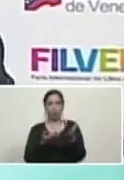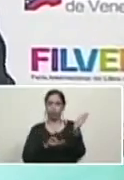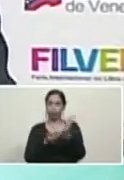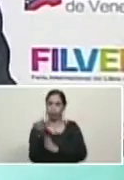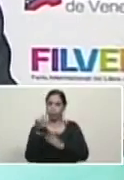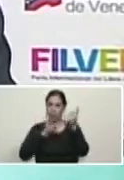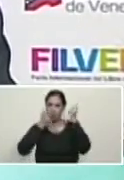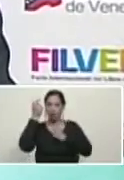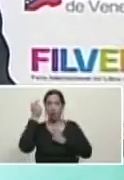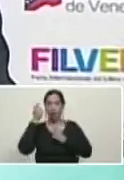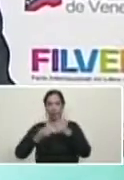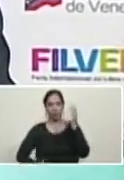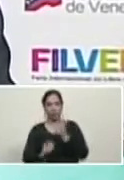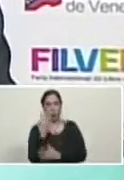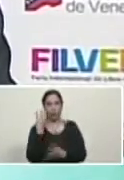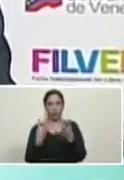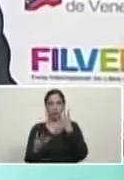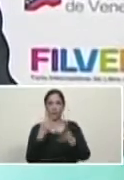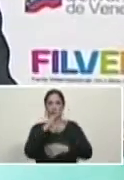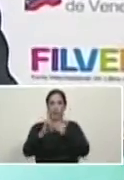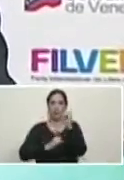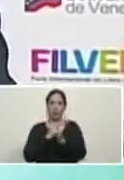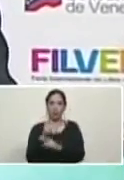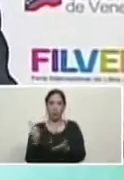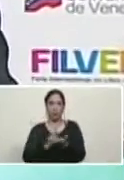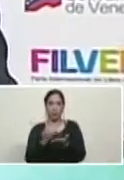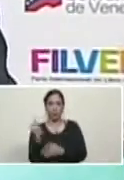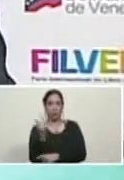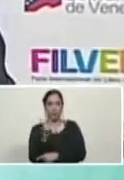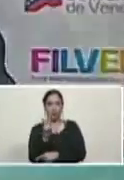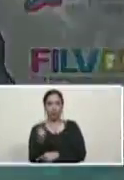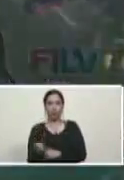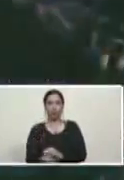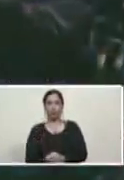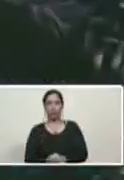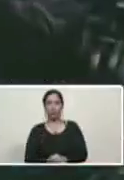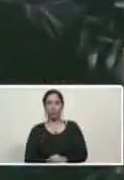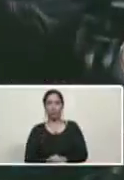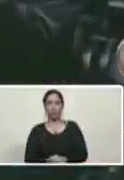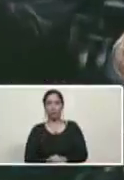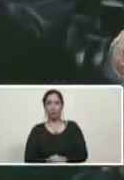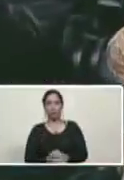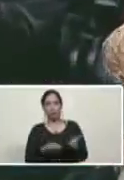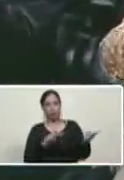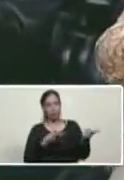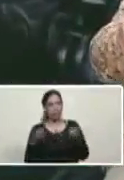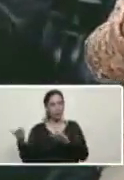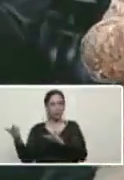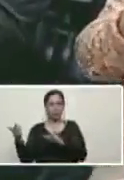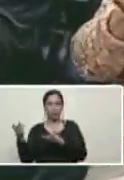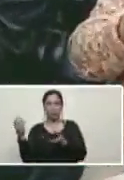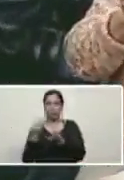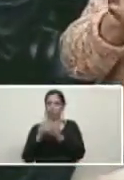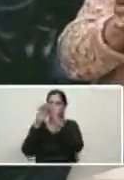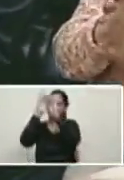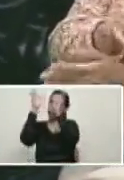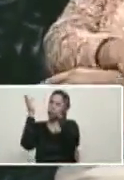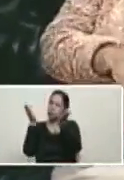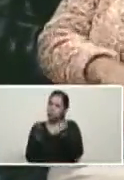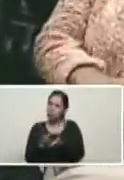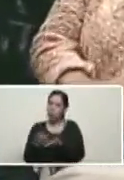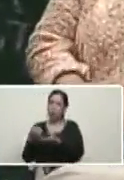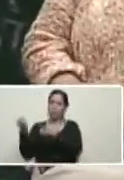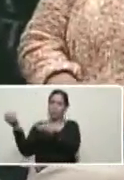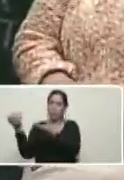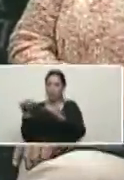fundado la Feria Internacional del Libro de Venezuela, que invita siempre al mundo a traer su luz y